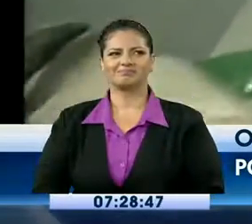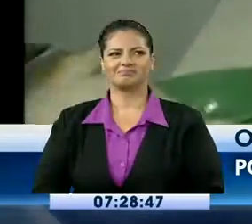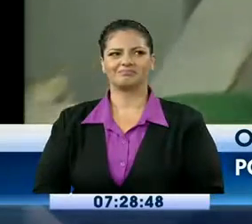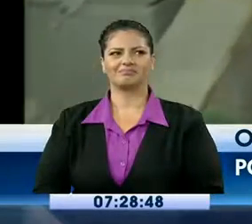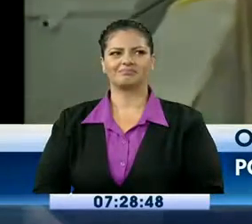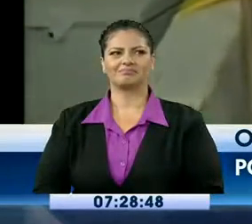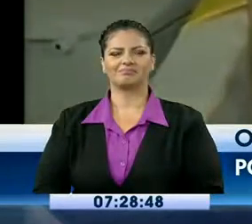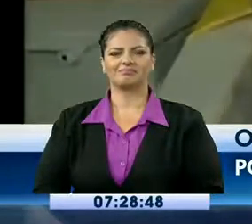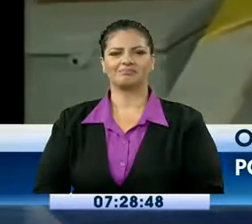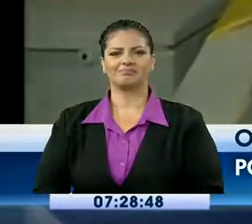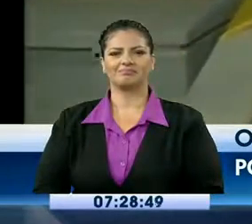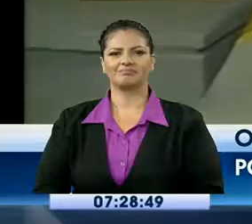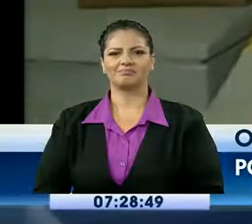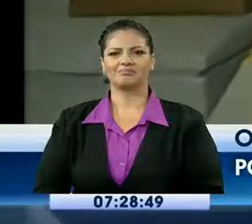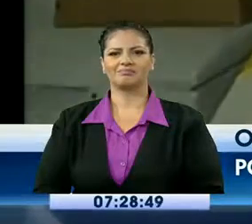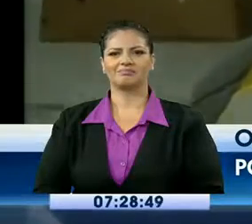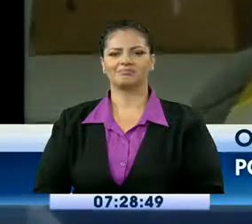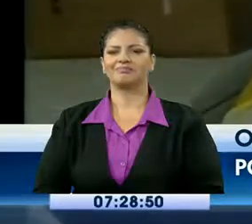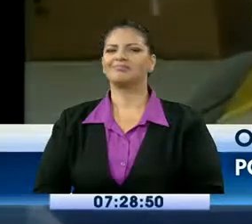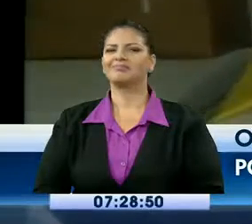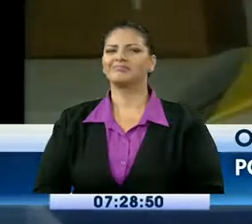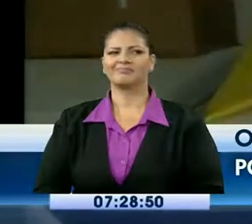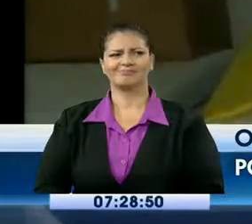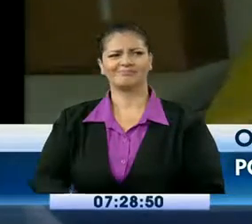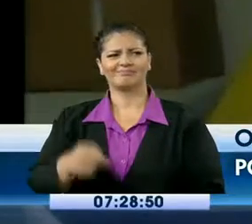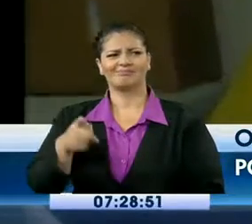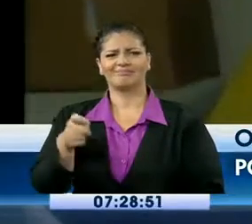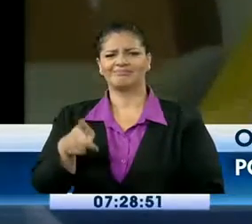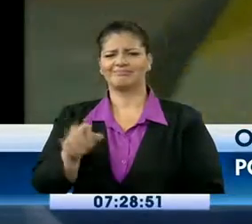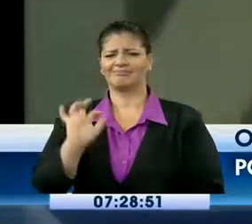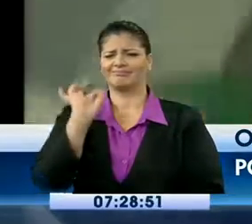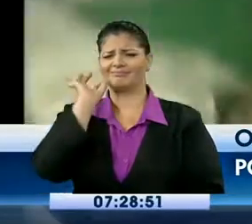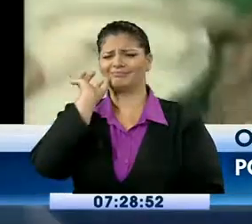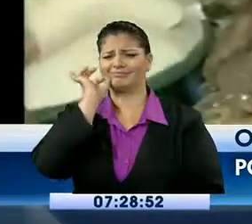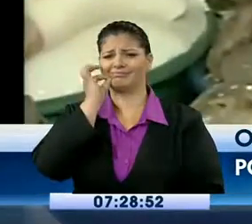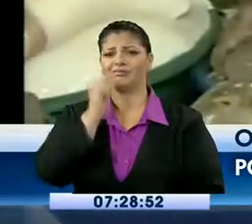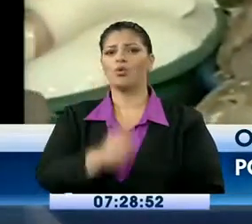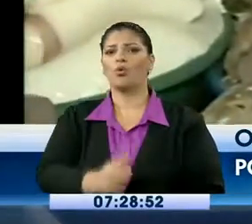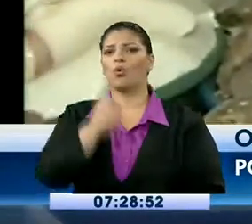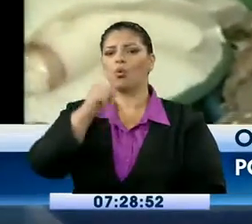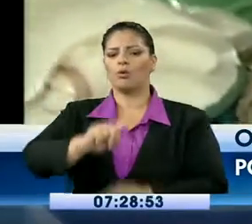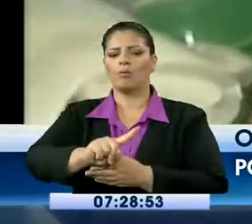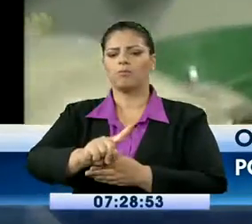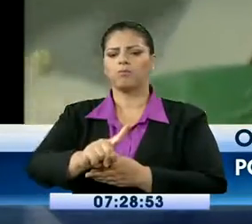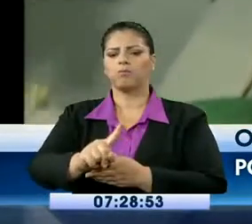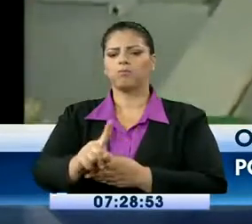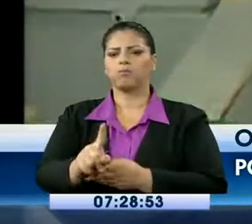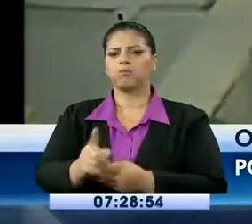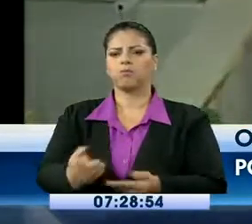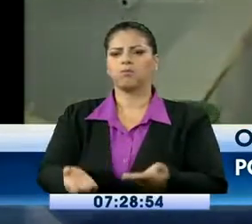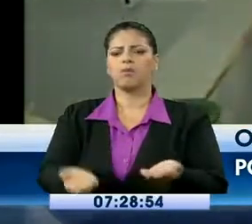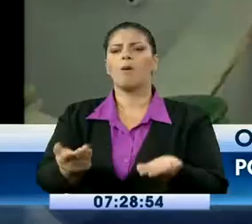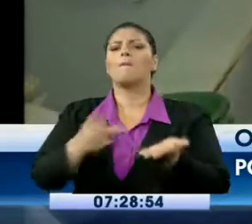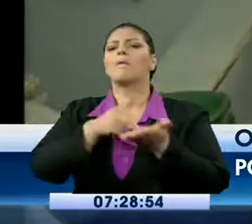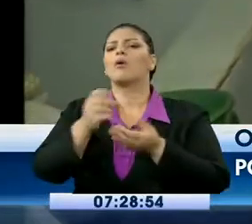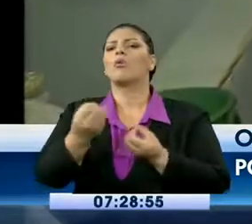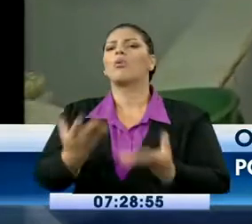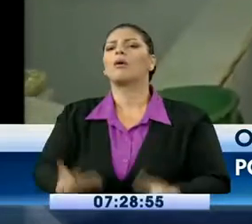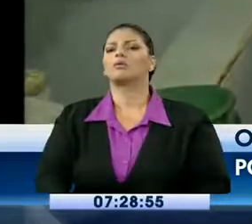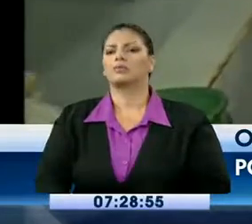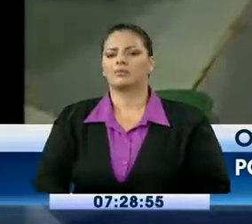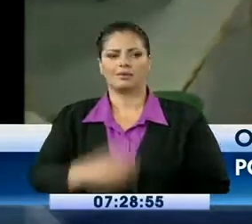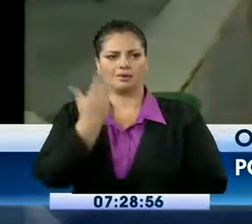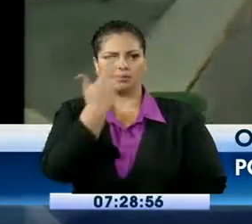comisaria. Está en otros lugares. Caballero, qué rico camarón. ¿A cómo está la libra? A $3 nomás. ¿$3? ¿Y sin